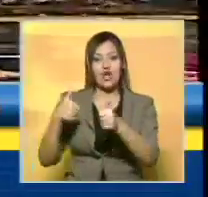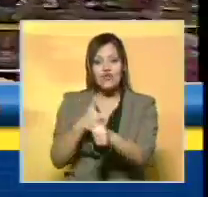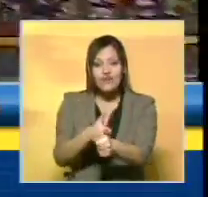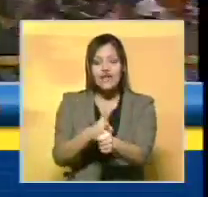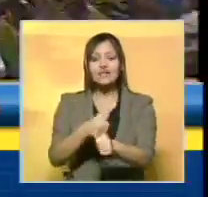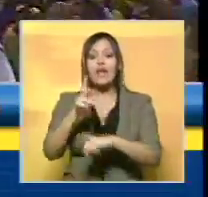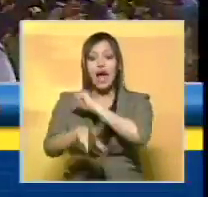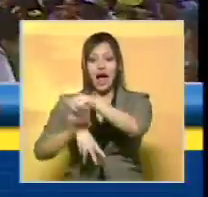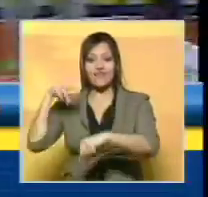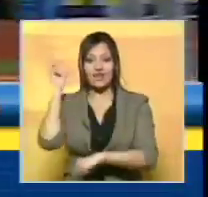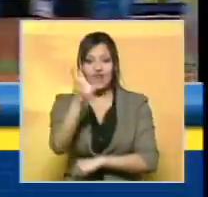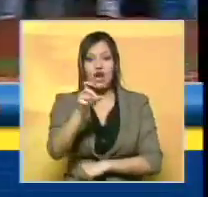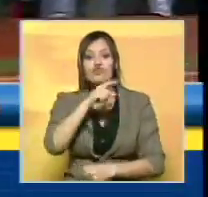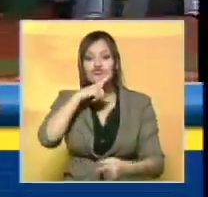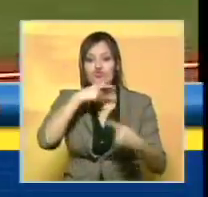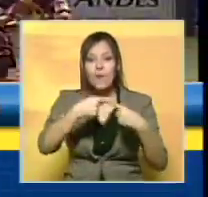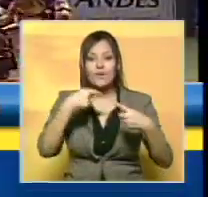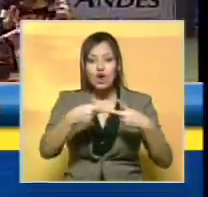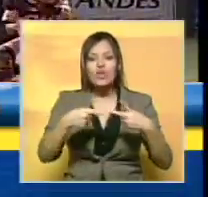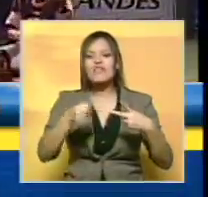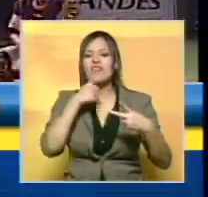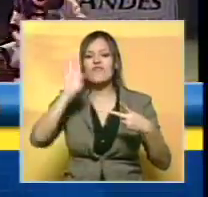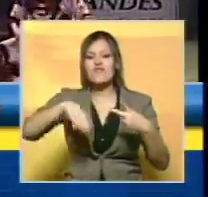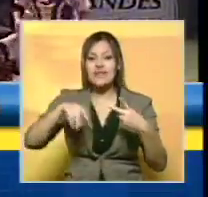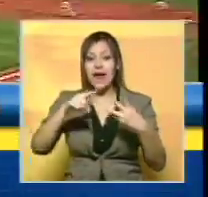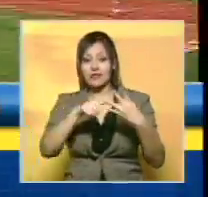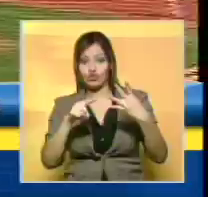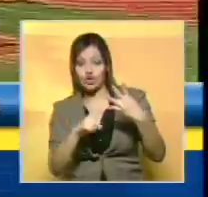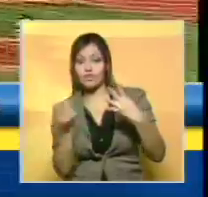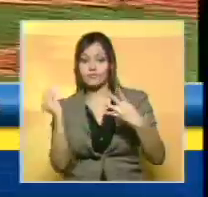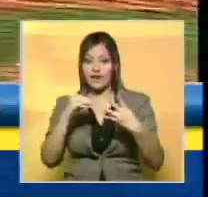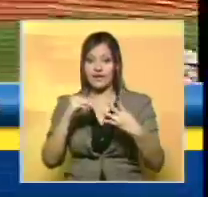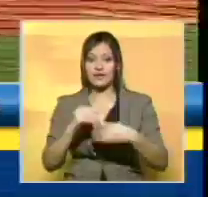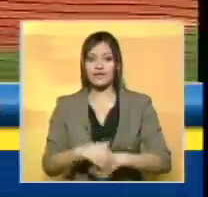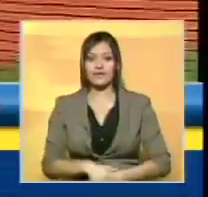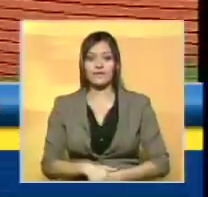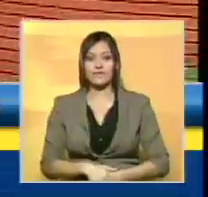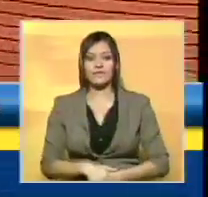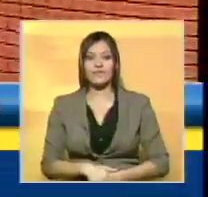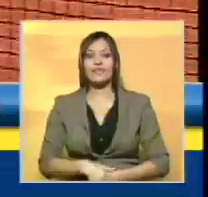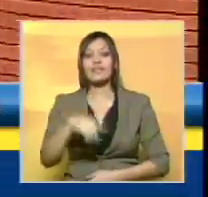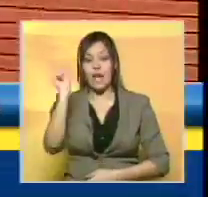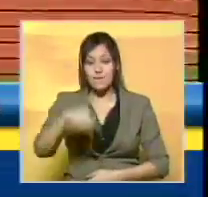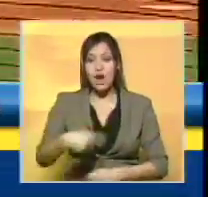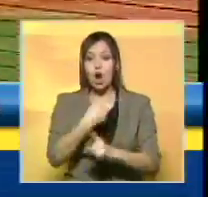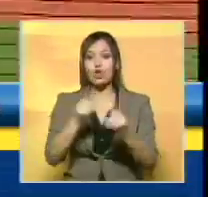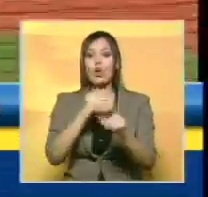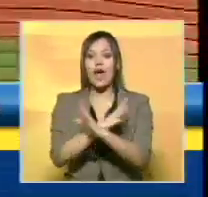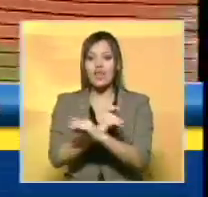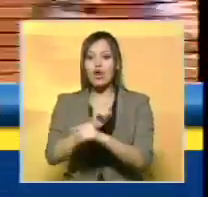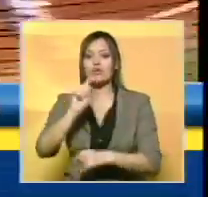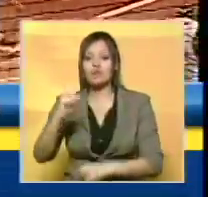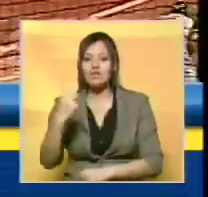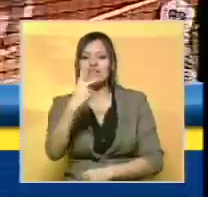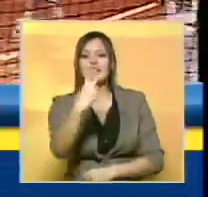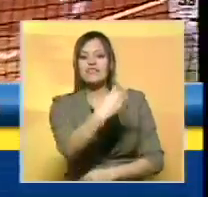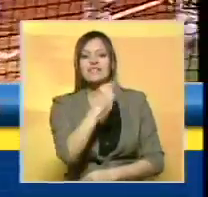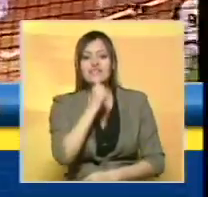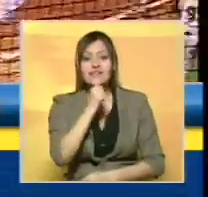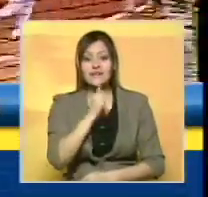abridores Darryl Thompson y Tyson Brumet y los cerradores Juan Carlos Gutiérrez y Hassan Pena. Además, los jugadores de posición José Pirela y Corey